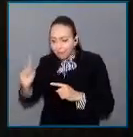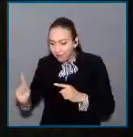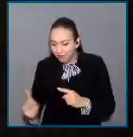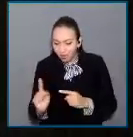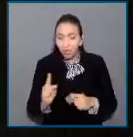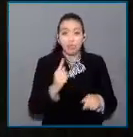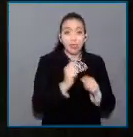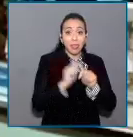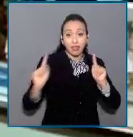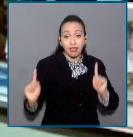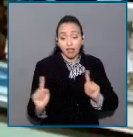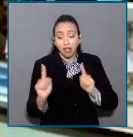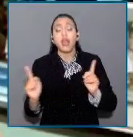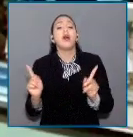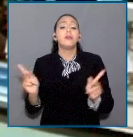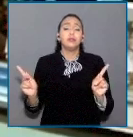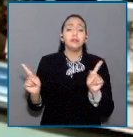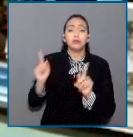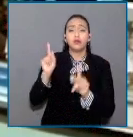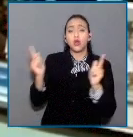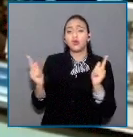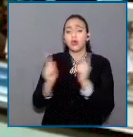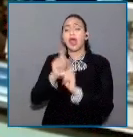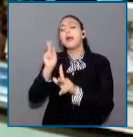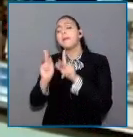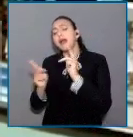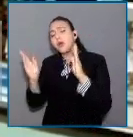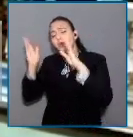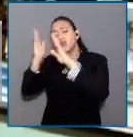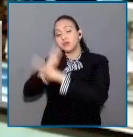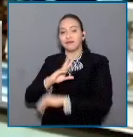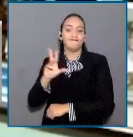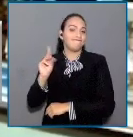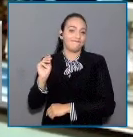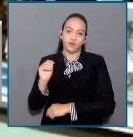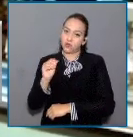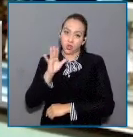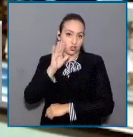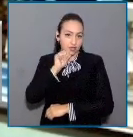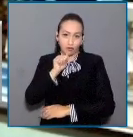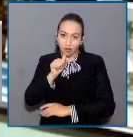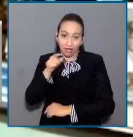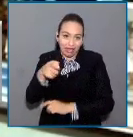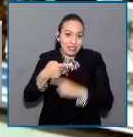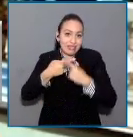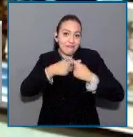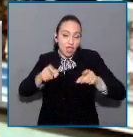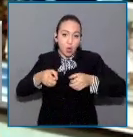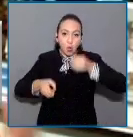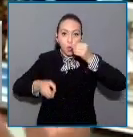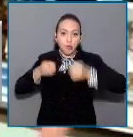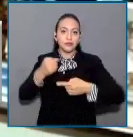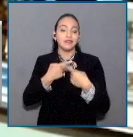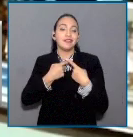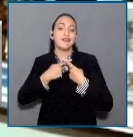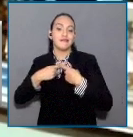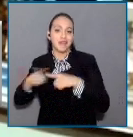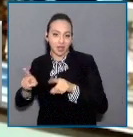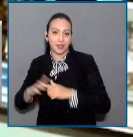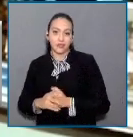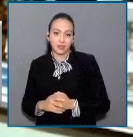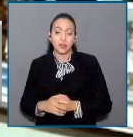escucha activa. Un proceso judicial ya por su propia naturaleza es cansado, pero con